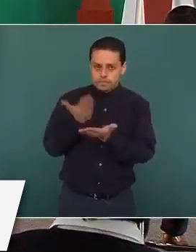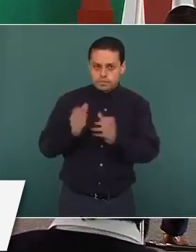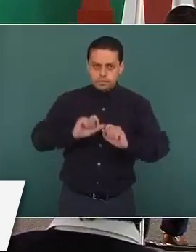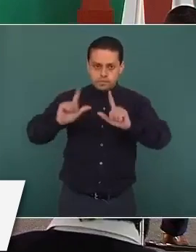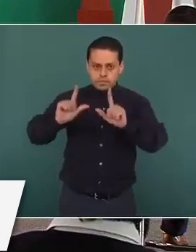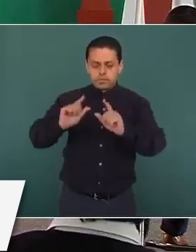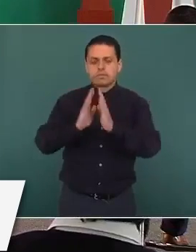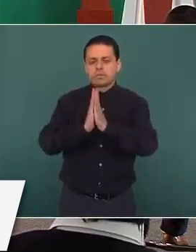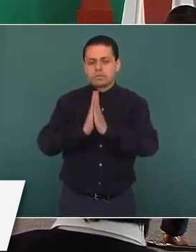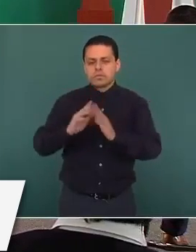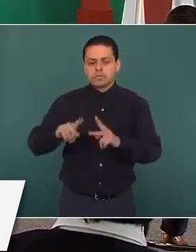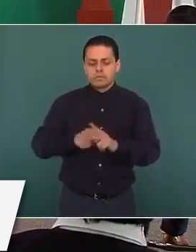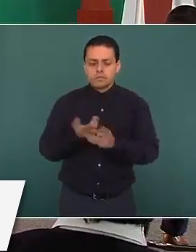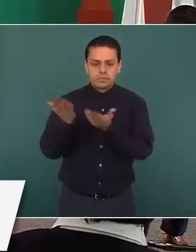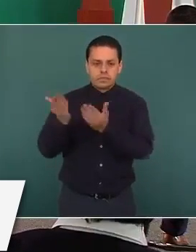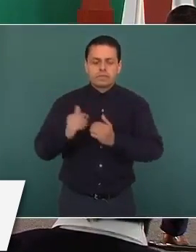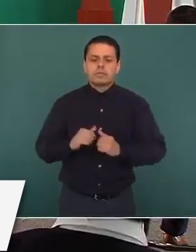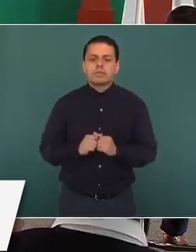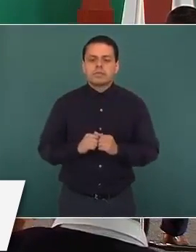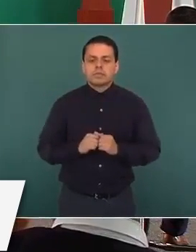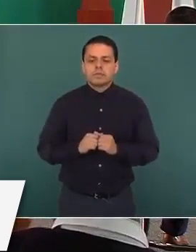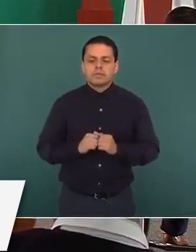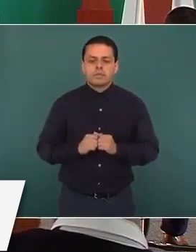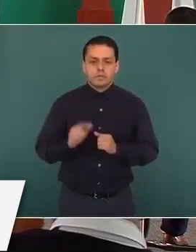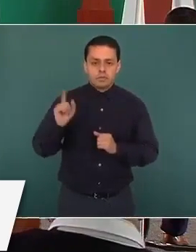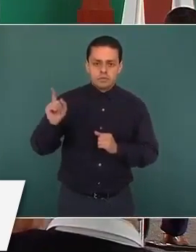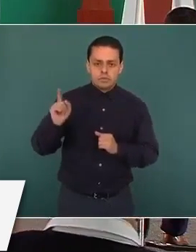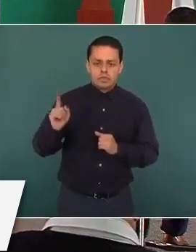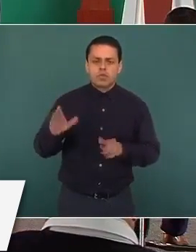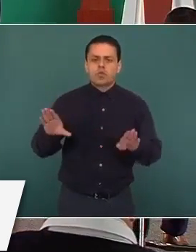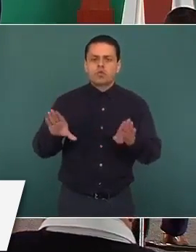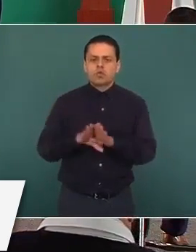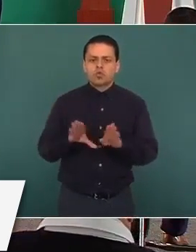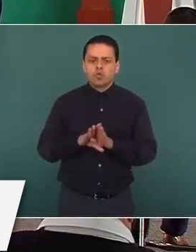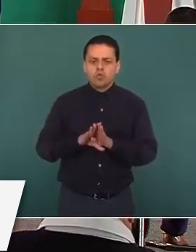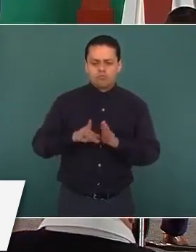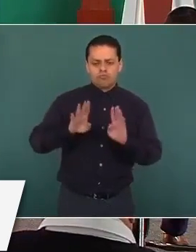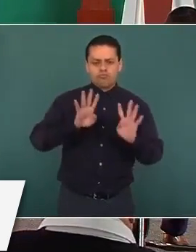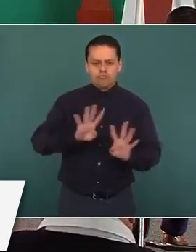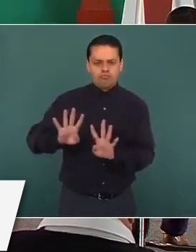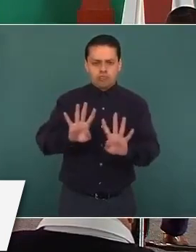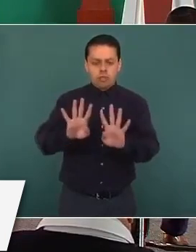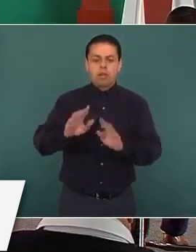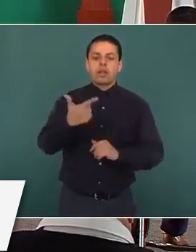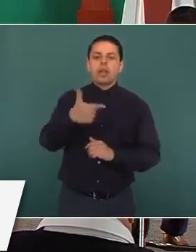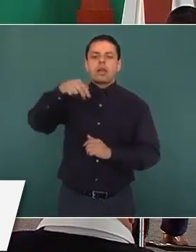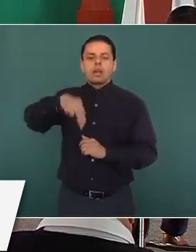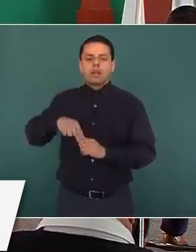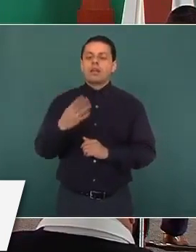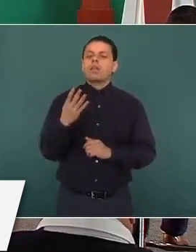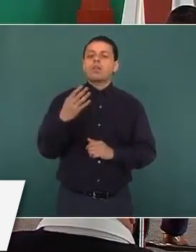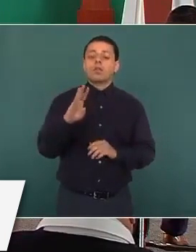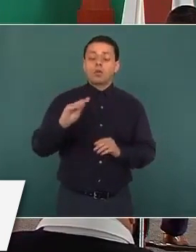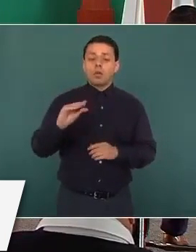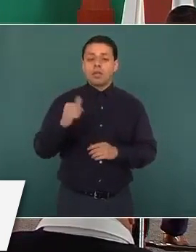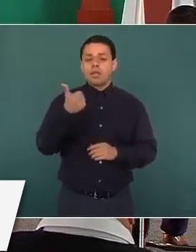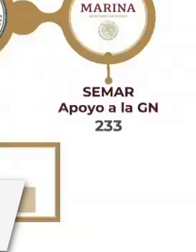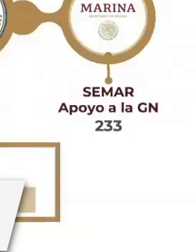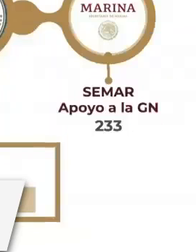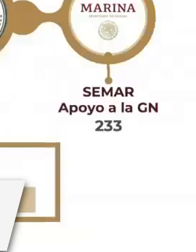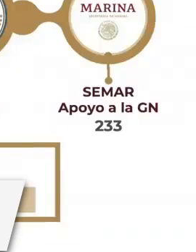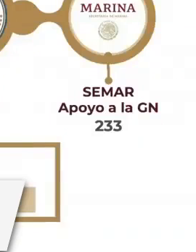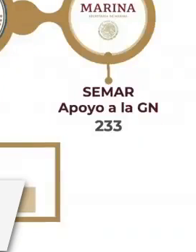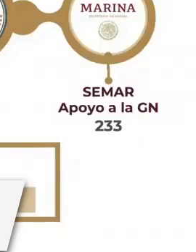Adelante, por favor. Bueno, la Fuerza Operativa de la Guardia Nacional, tenemos 96 mil 132,